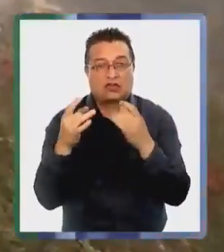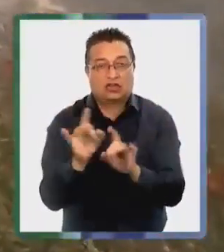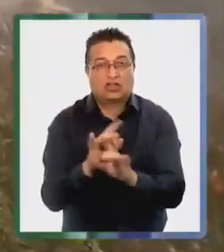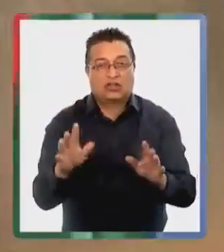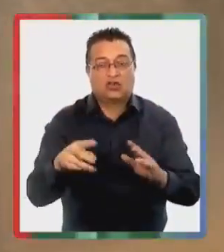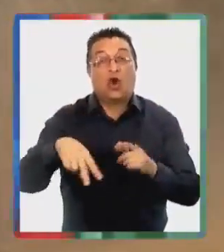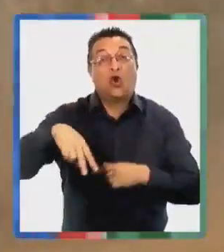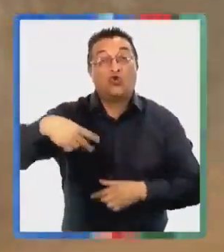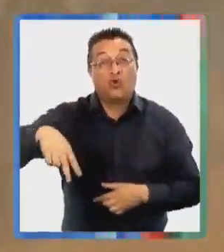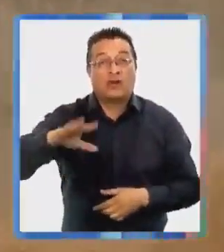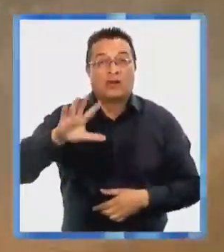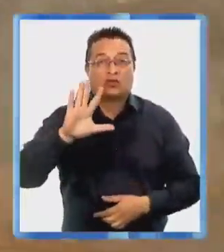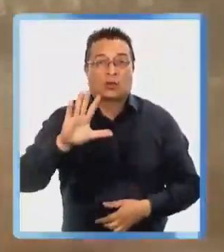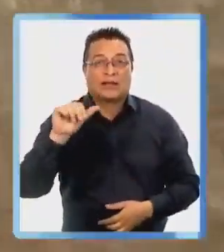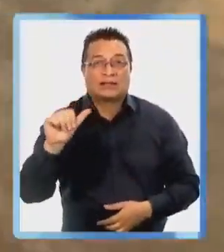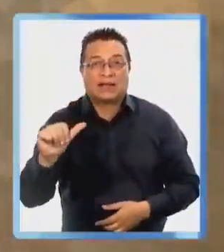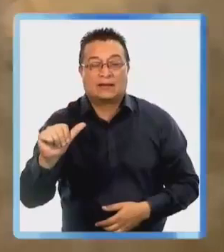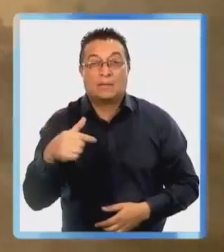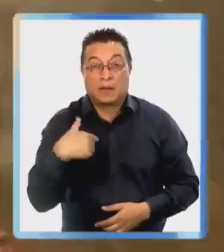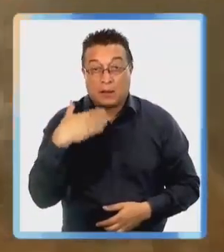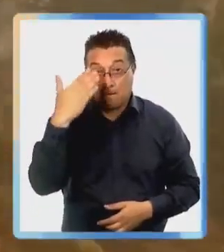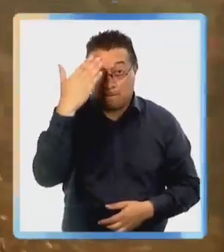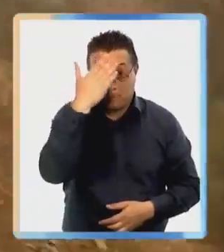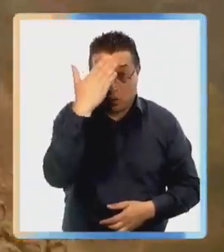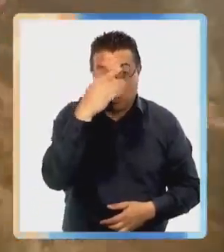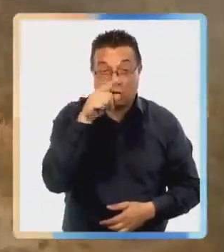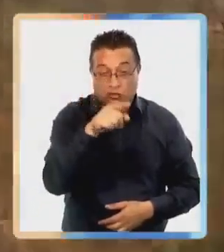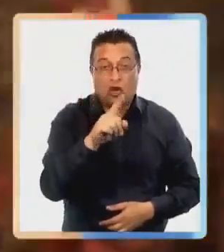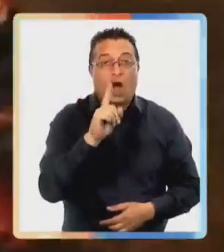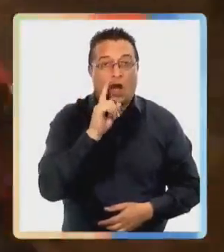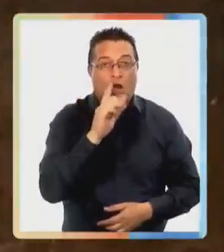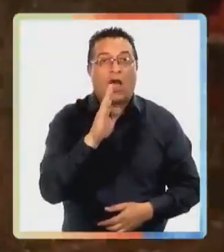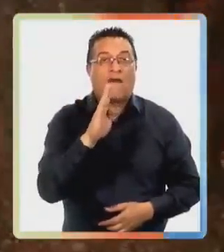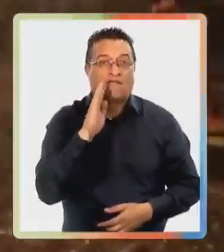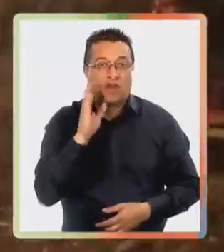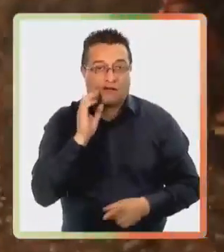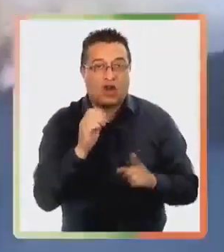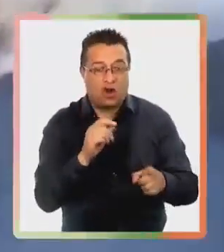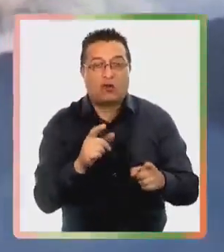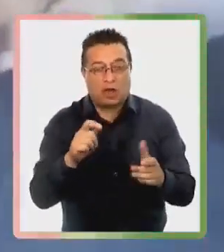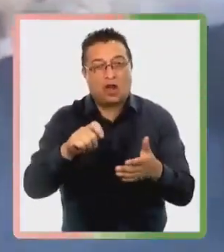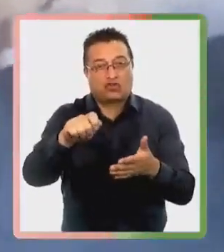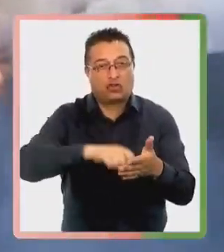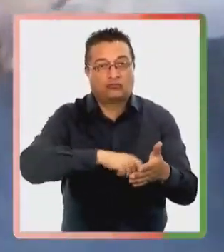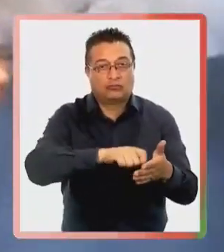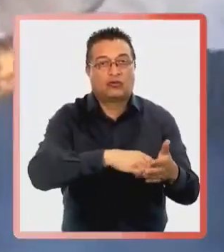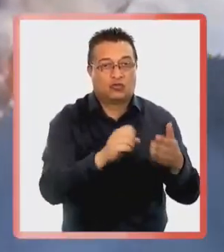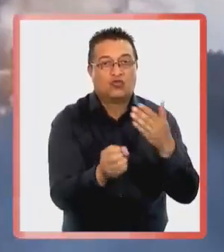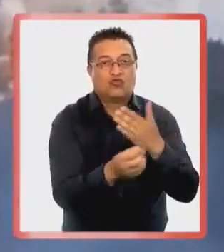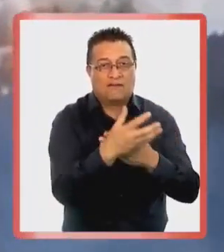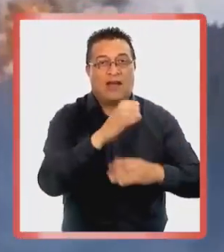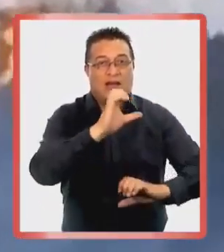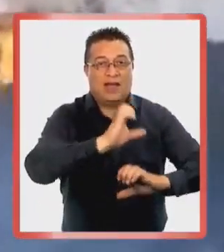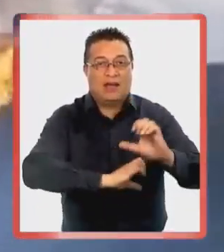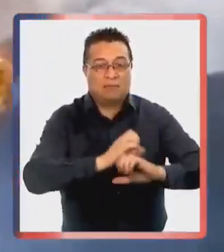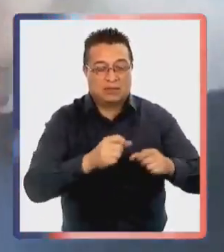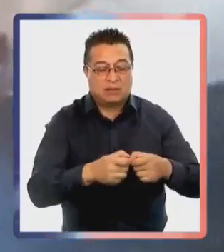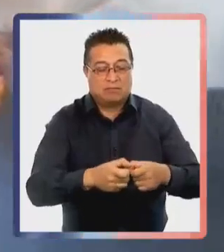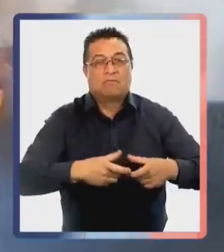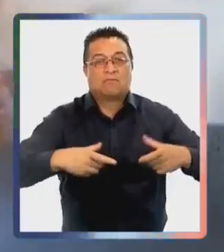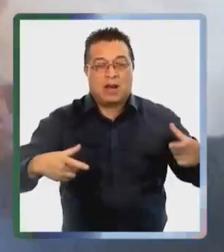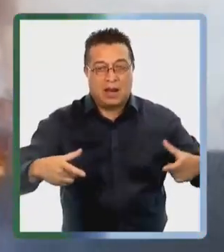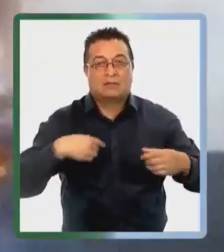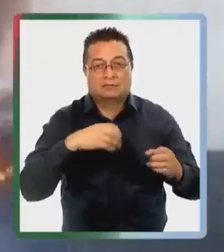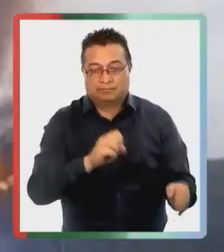Ñuble 56, pero la preocupación está en el Biobío, donde se va a contratar a nuevas empresas para aumentar la capacidad